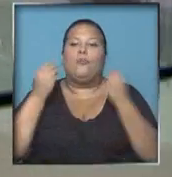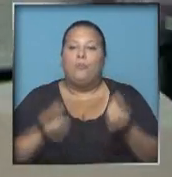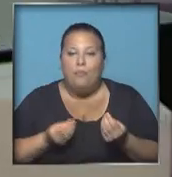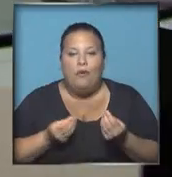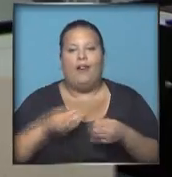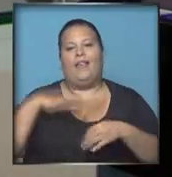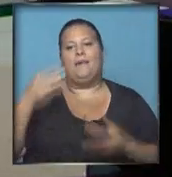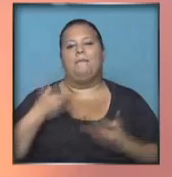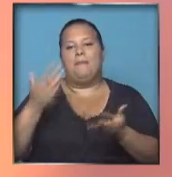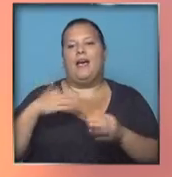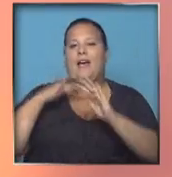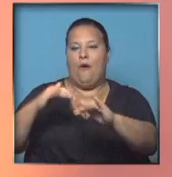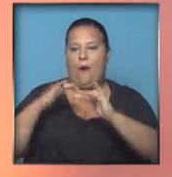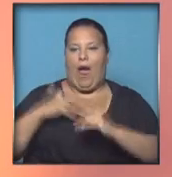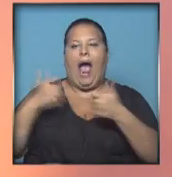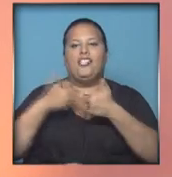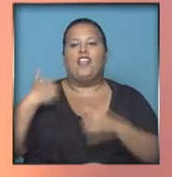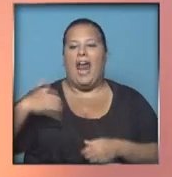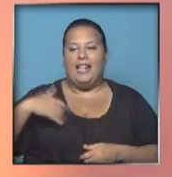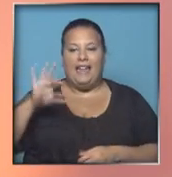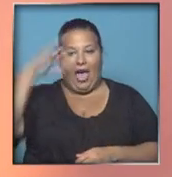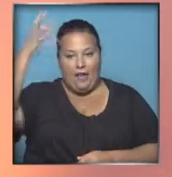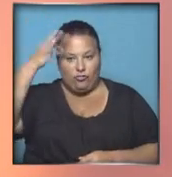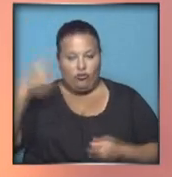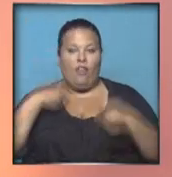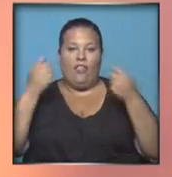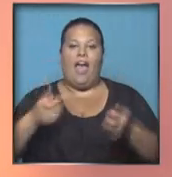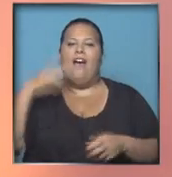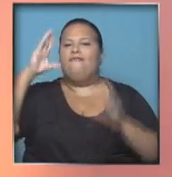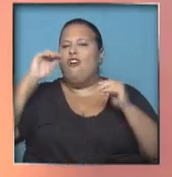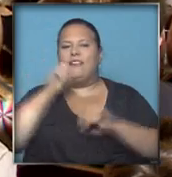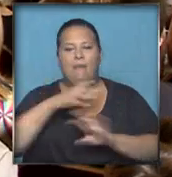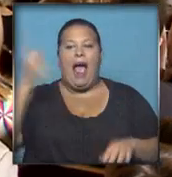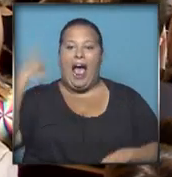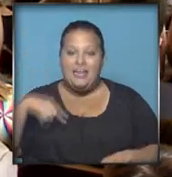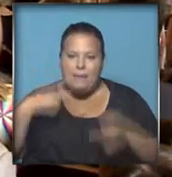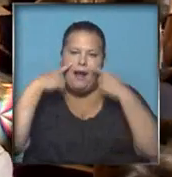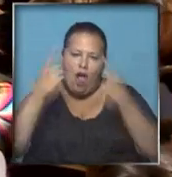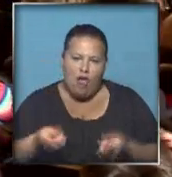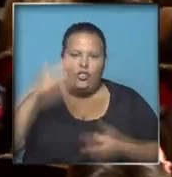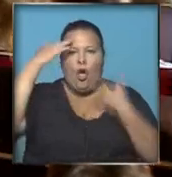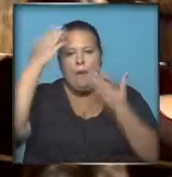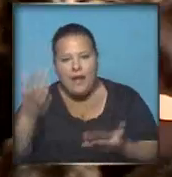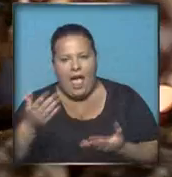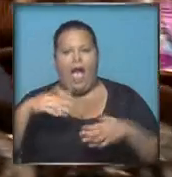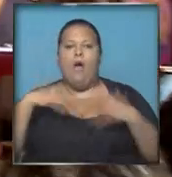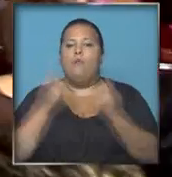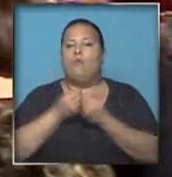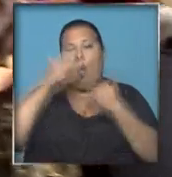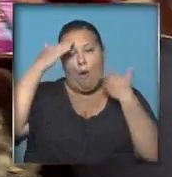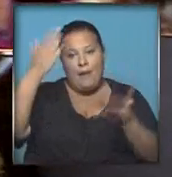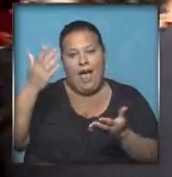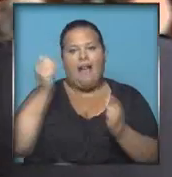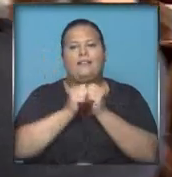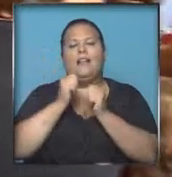porque los entregan los padres los entregan la asociación argentina de actores en lo que fue una gran noche de ayer de reconocimiento de homenaje muchos homenajes a